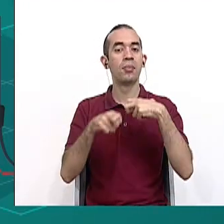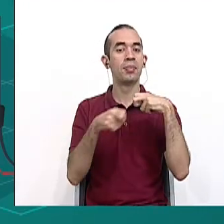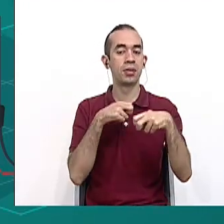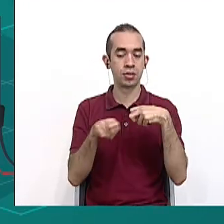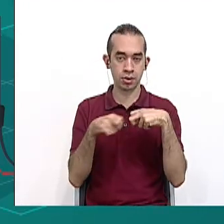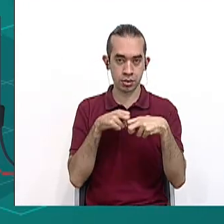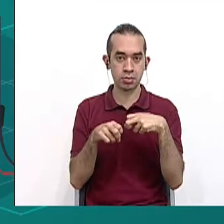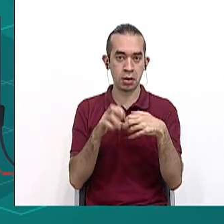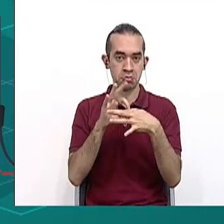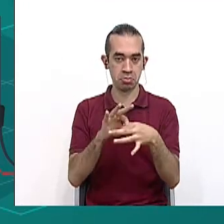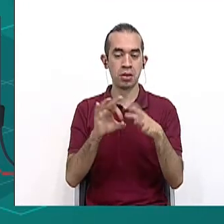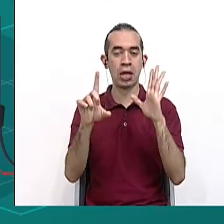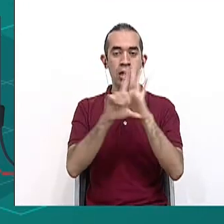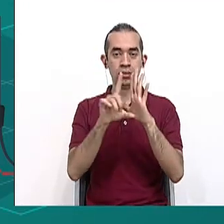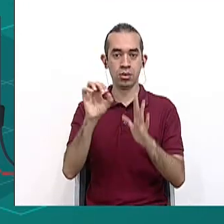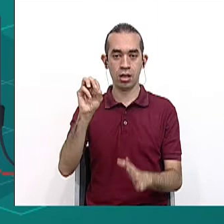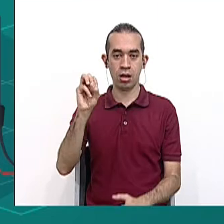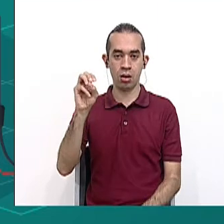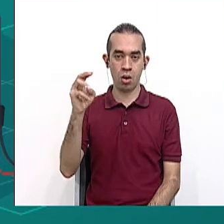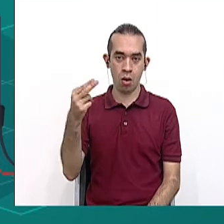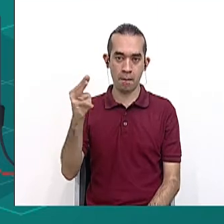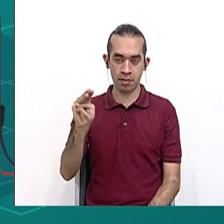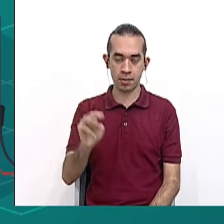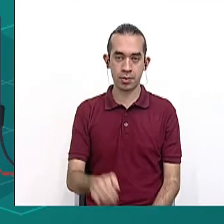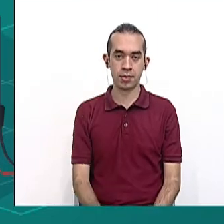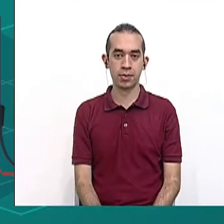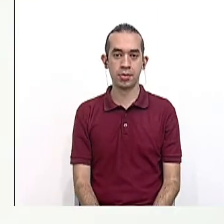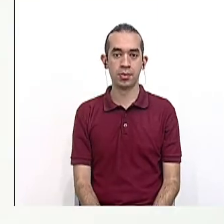también sobre la ley de Ohm.